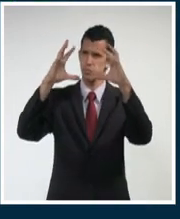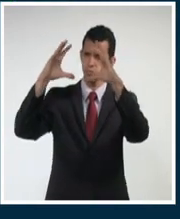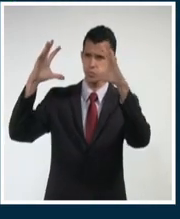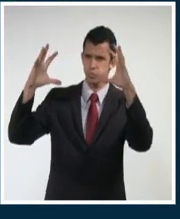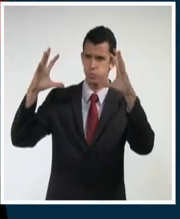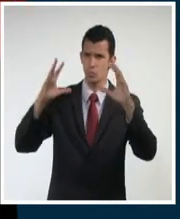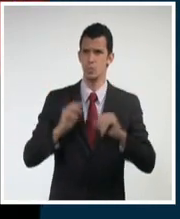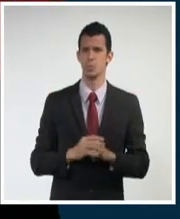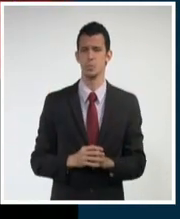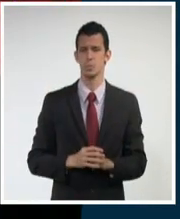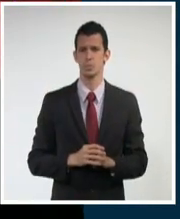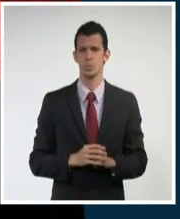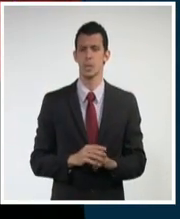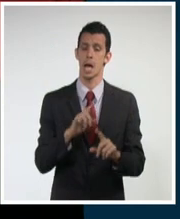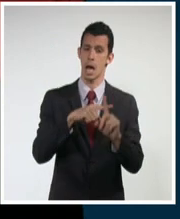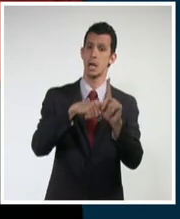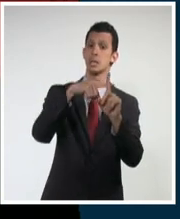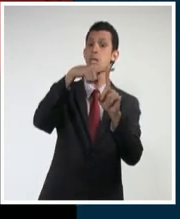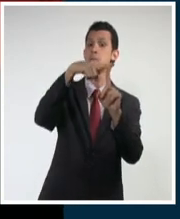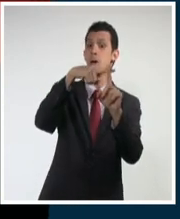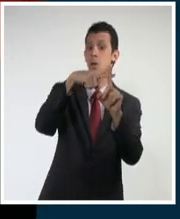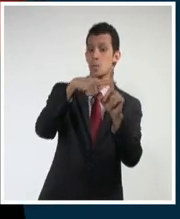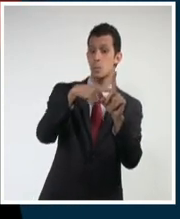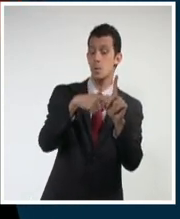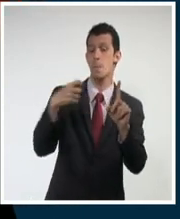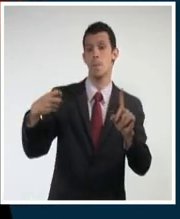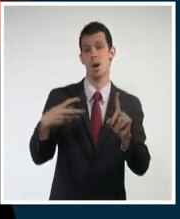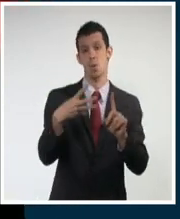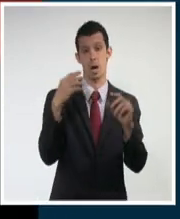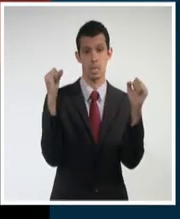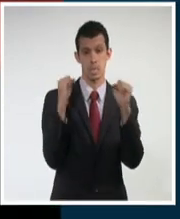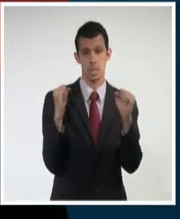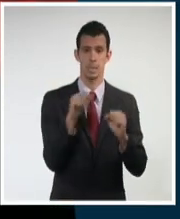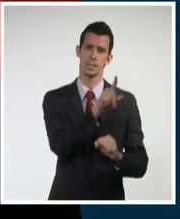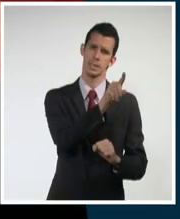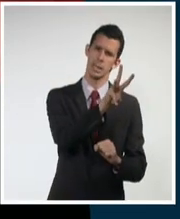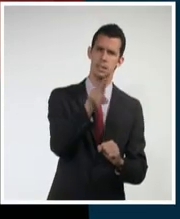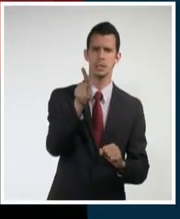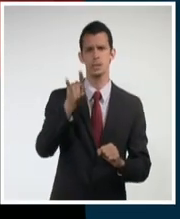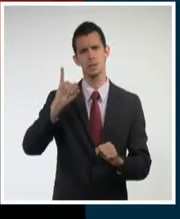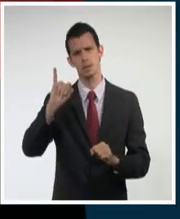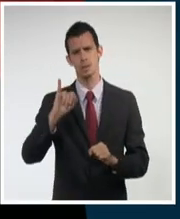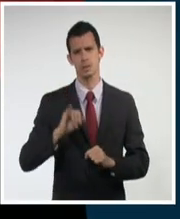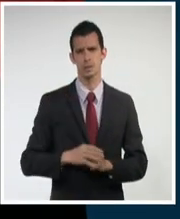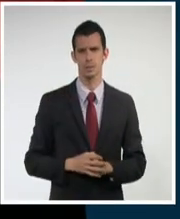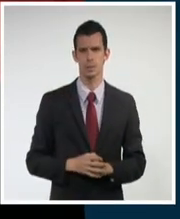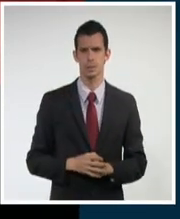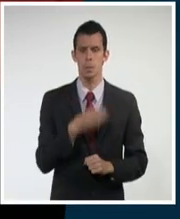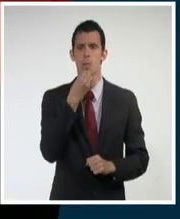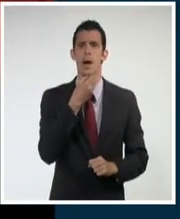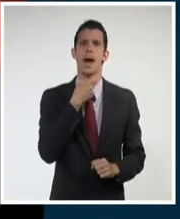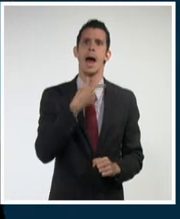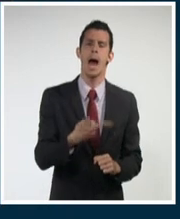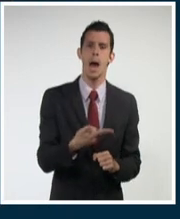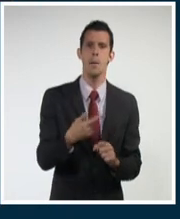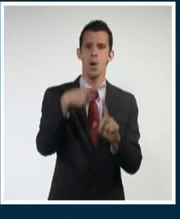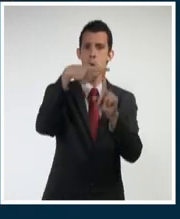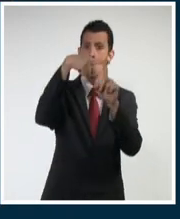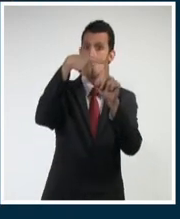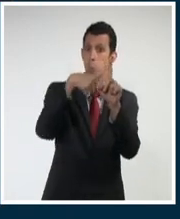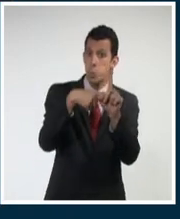hacia zonas del interior con valores de temperatura mínima entre 13 y 16 grados Celsius. Pueden haber algunos valores inferiores en